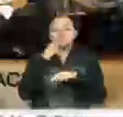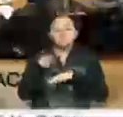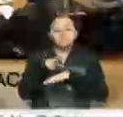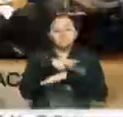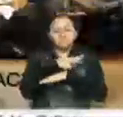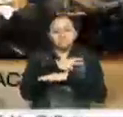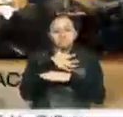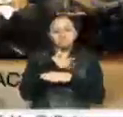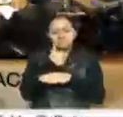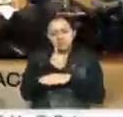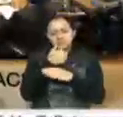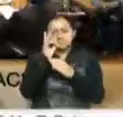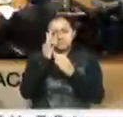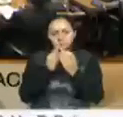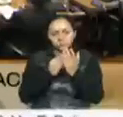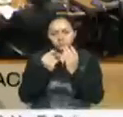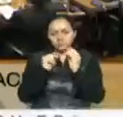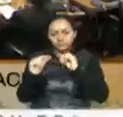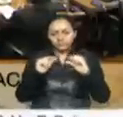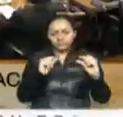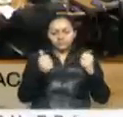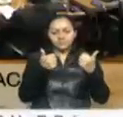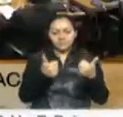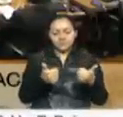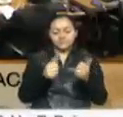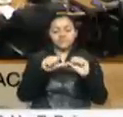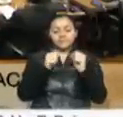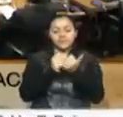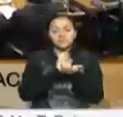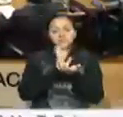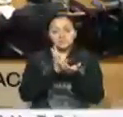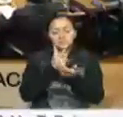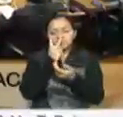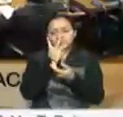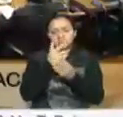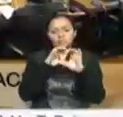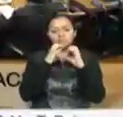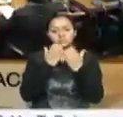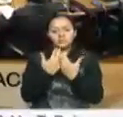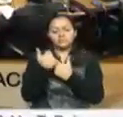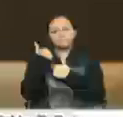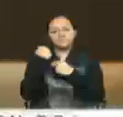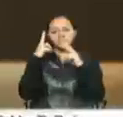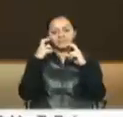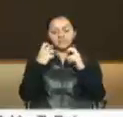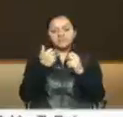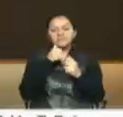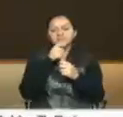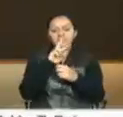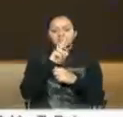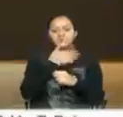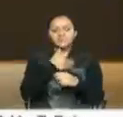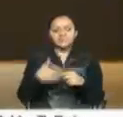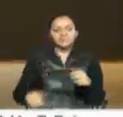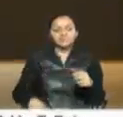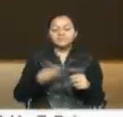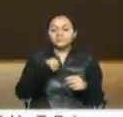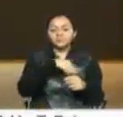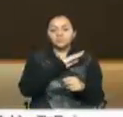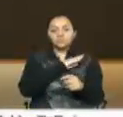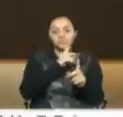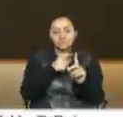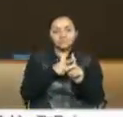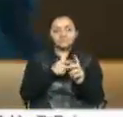presupuestaria. El rol fiscalizador de la Asamblea Nacional a través de sus comisiones fue el tema abordado por la primera vicepresidenta Rosana